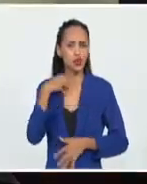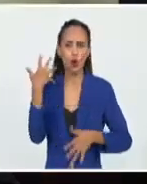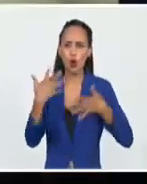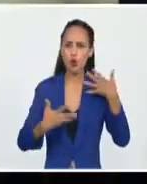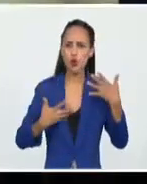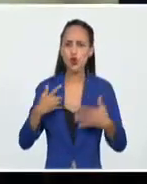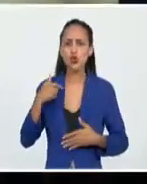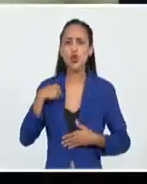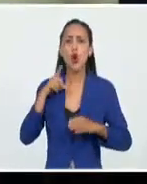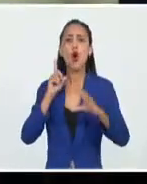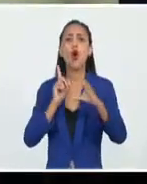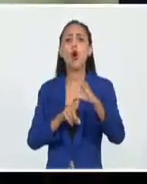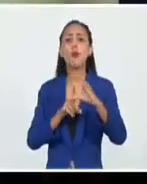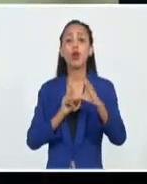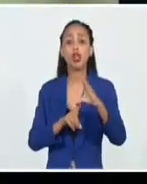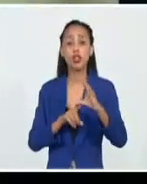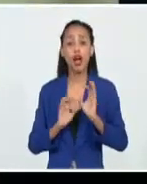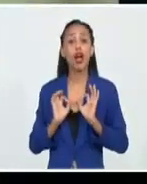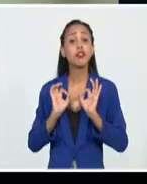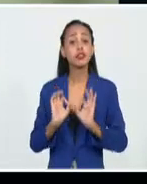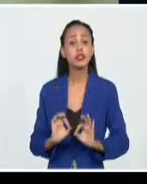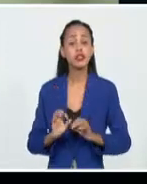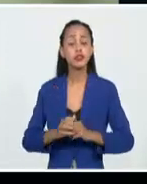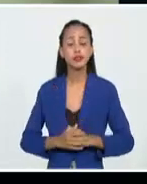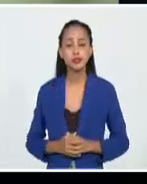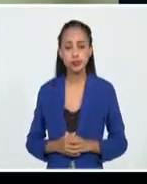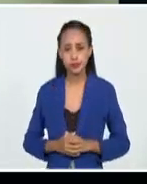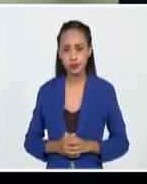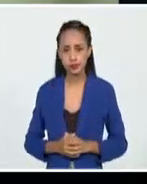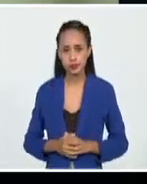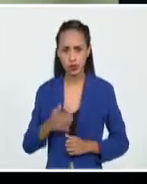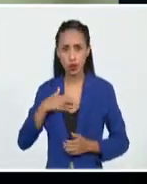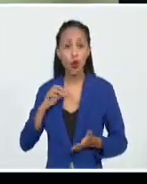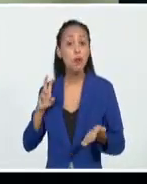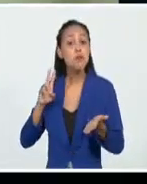comunista, de pertenecer a un partido